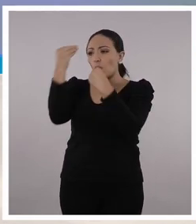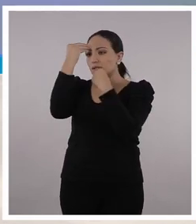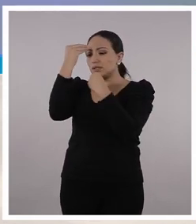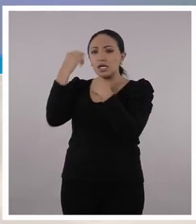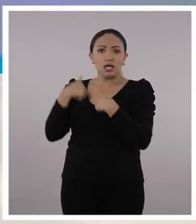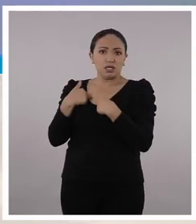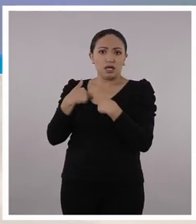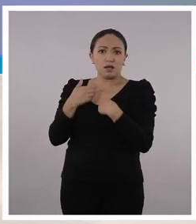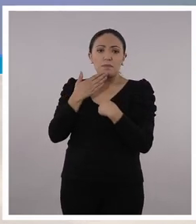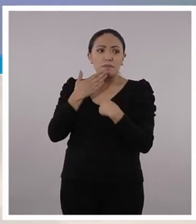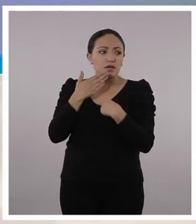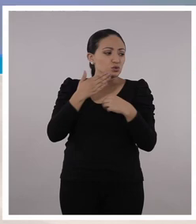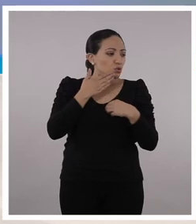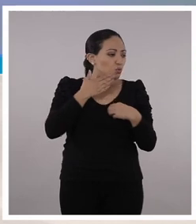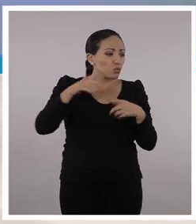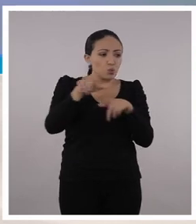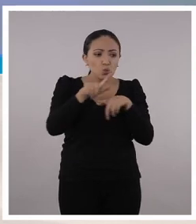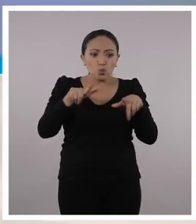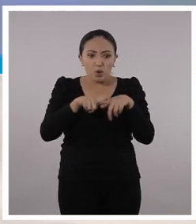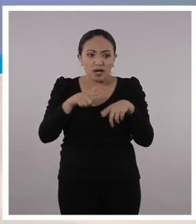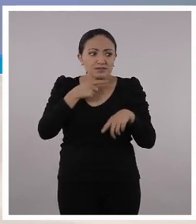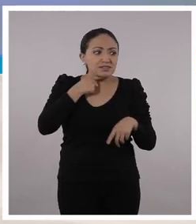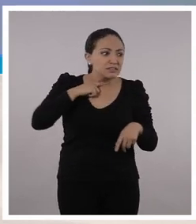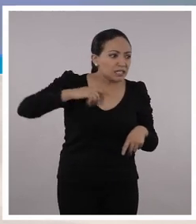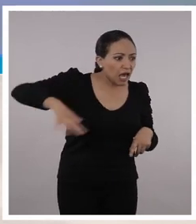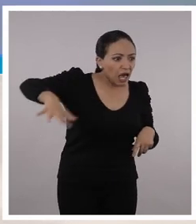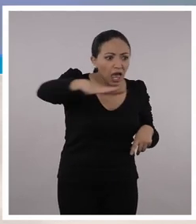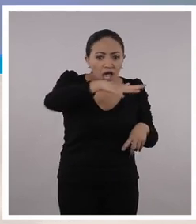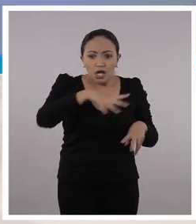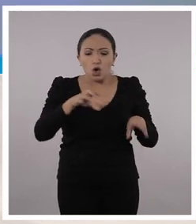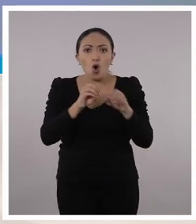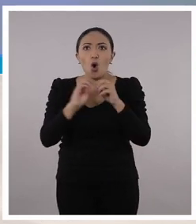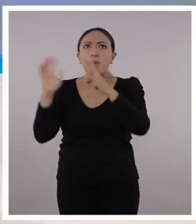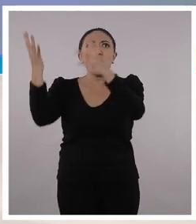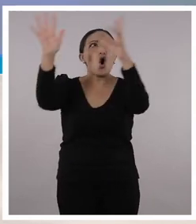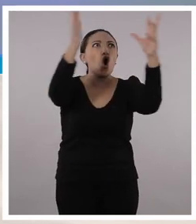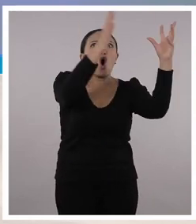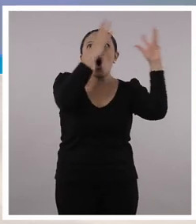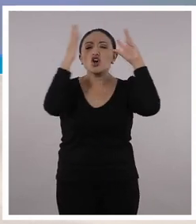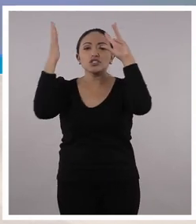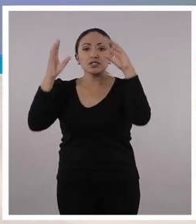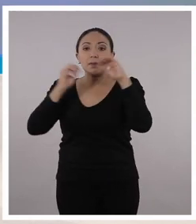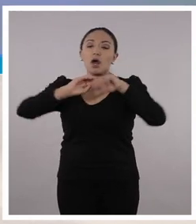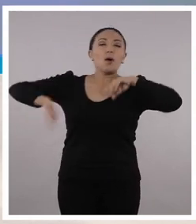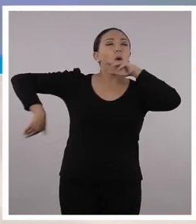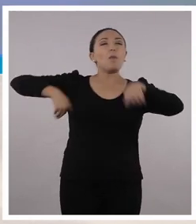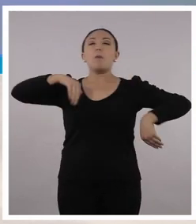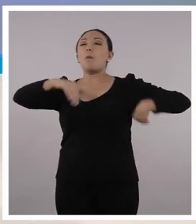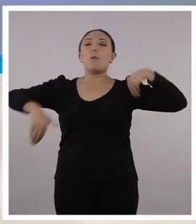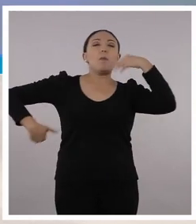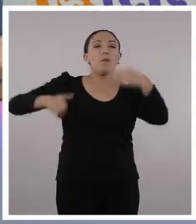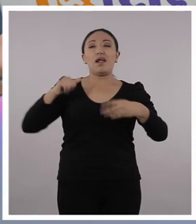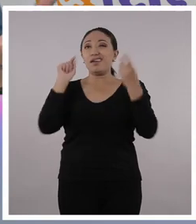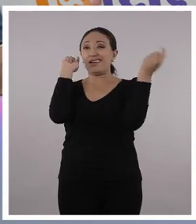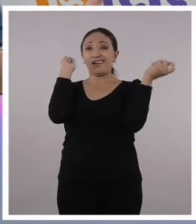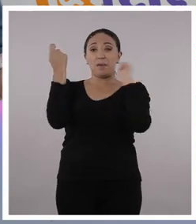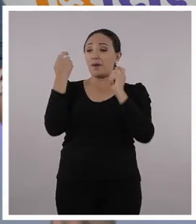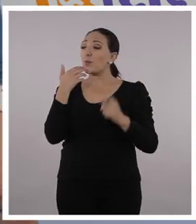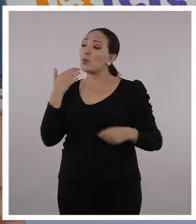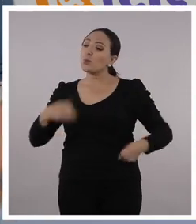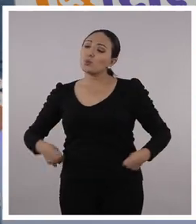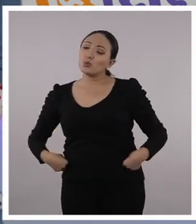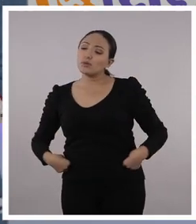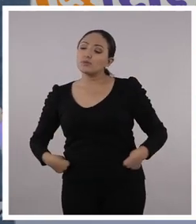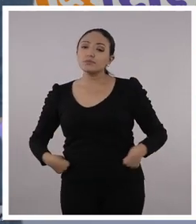nos enseñaras a hacer como un desierto o estar en un bosque o en una playa, por ejemplo, para cambiar de